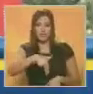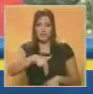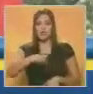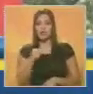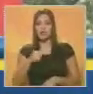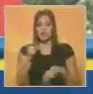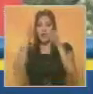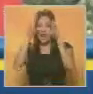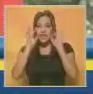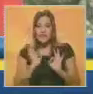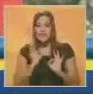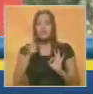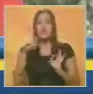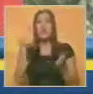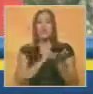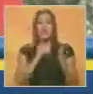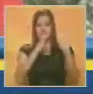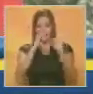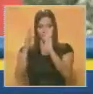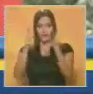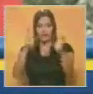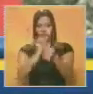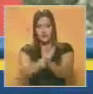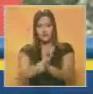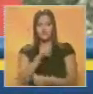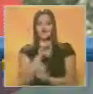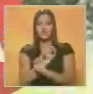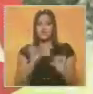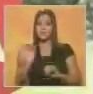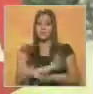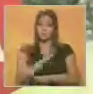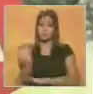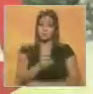policial y reordenamiento penitenciario en barquisimeto lirio Pérez noticiero benevis